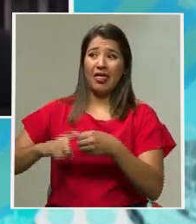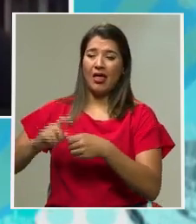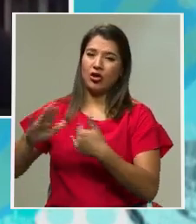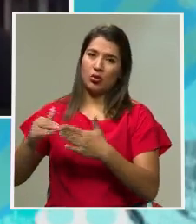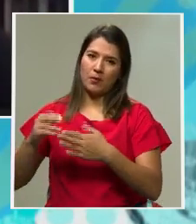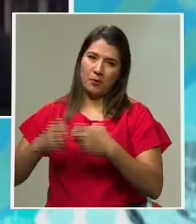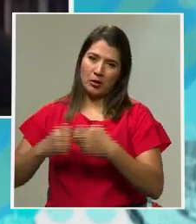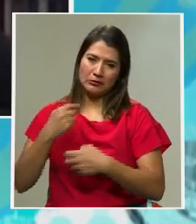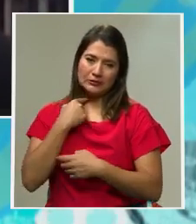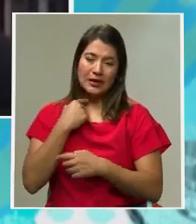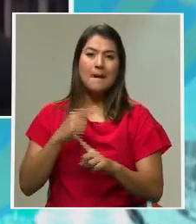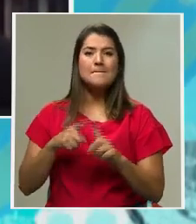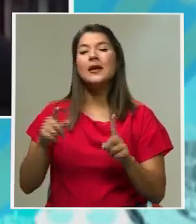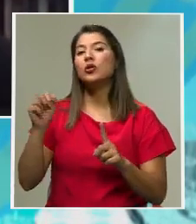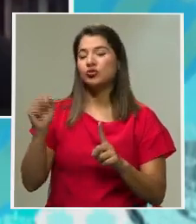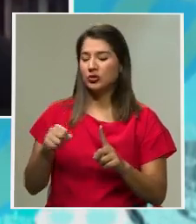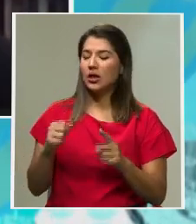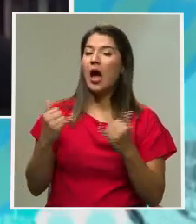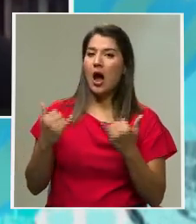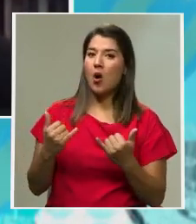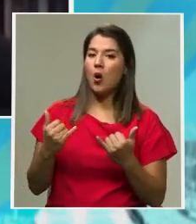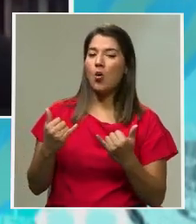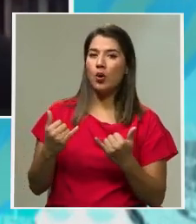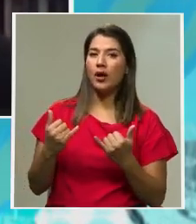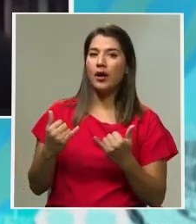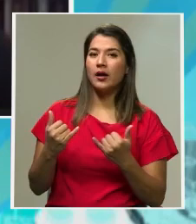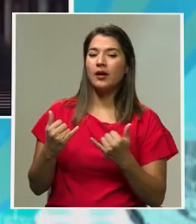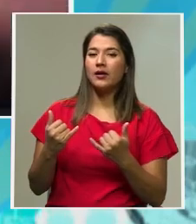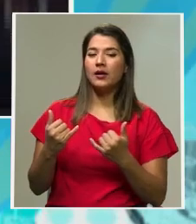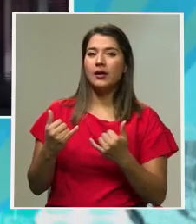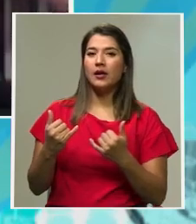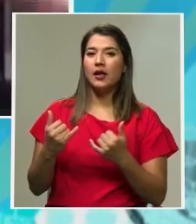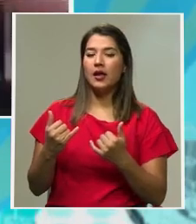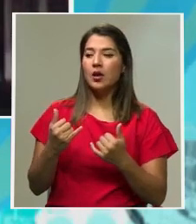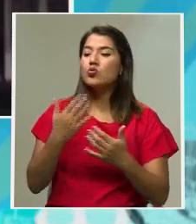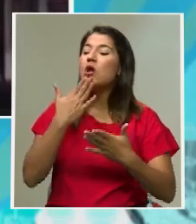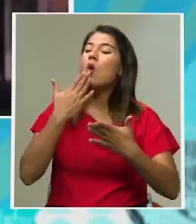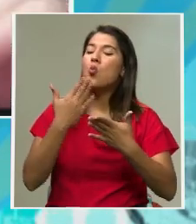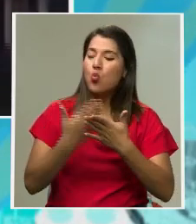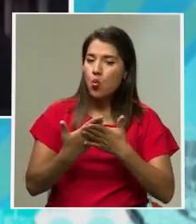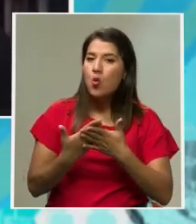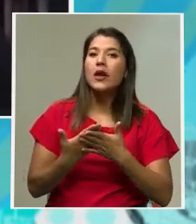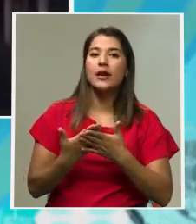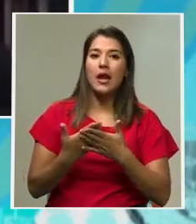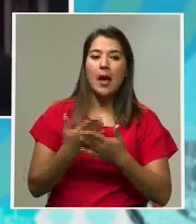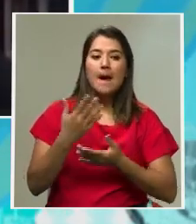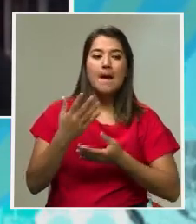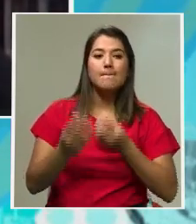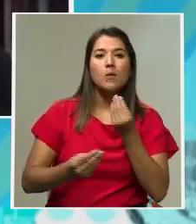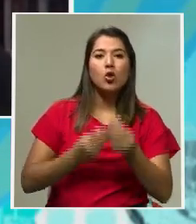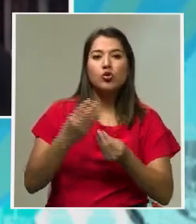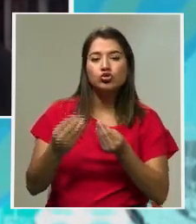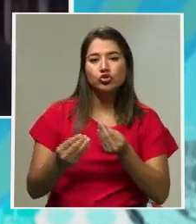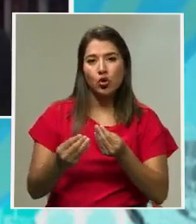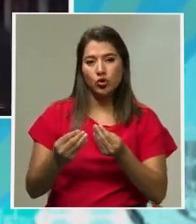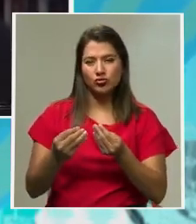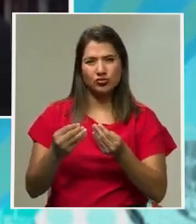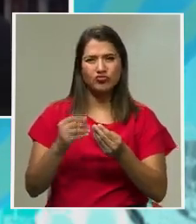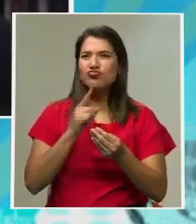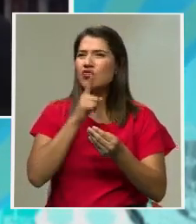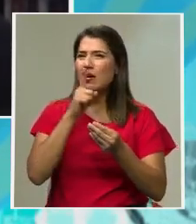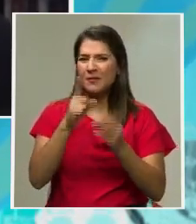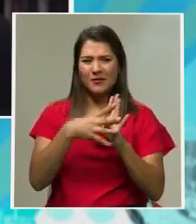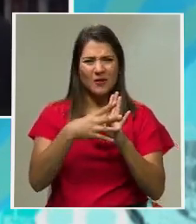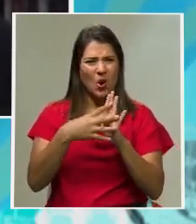una época de oro en términos de grandes producciones, además de grandes producciones